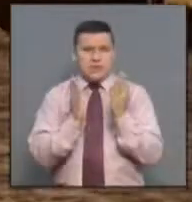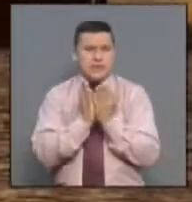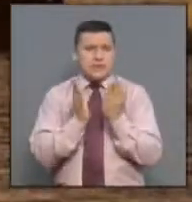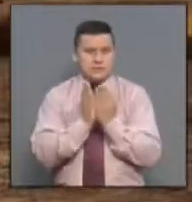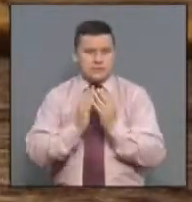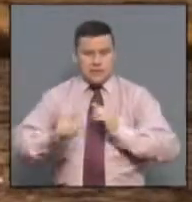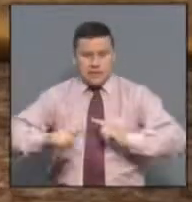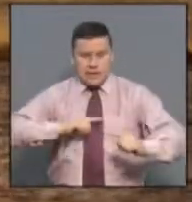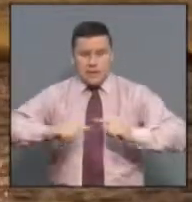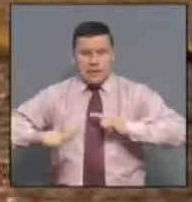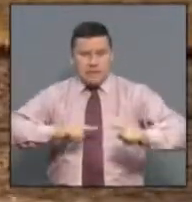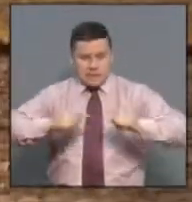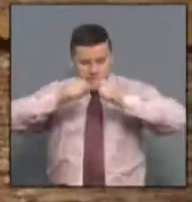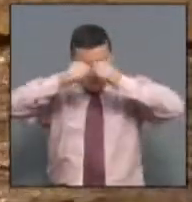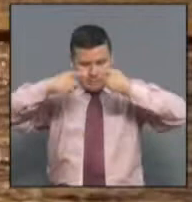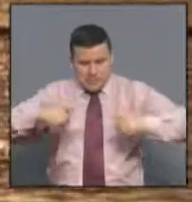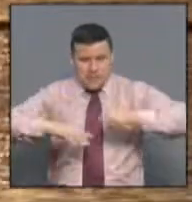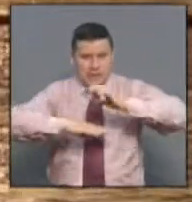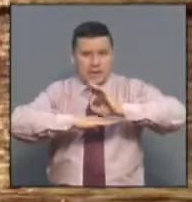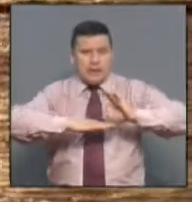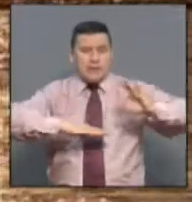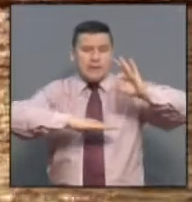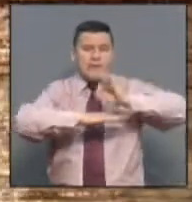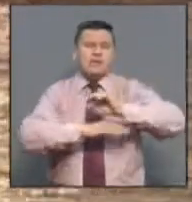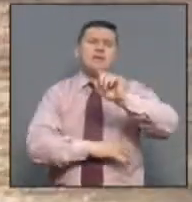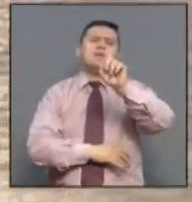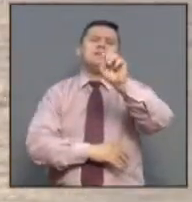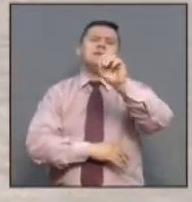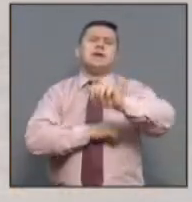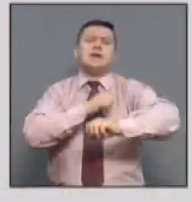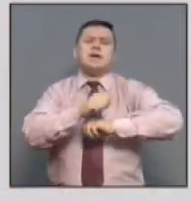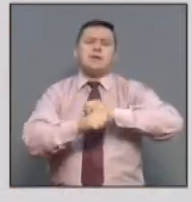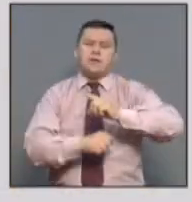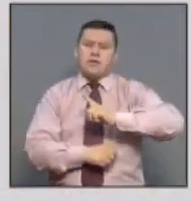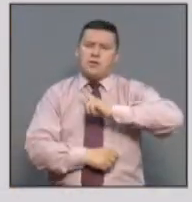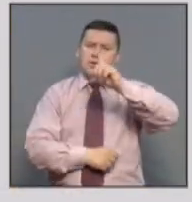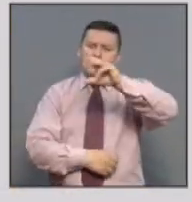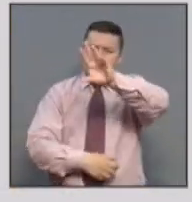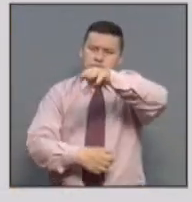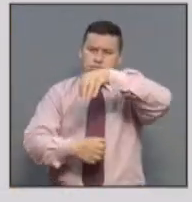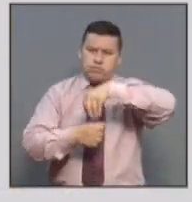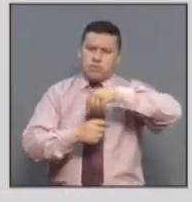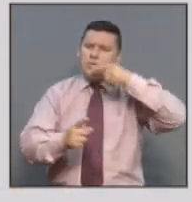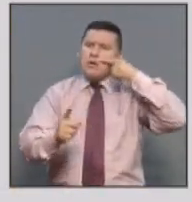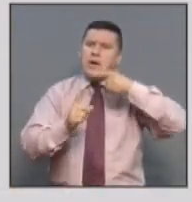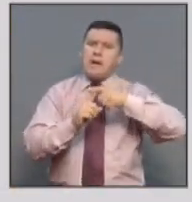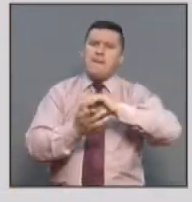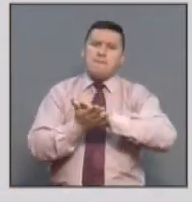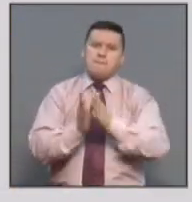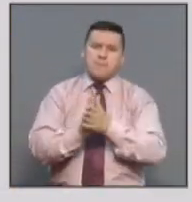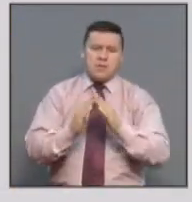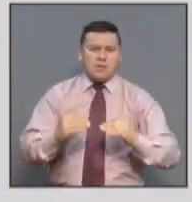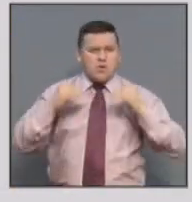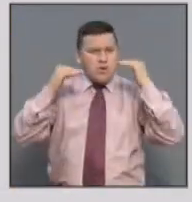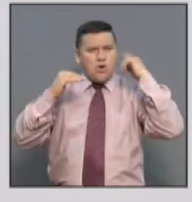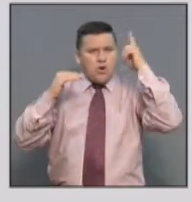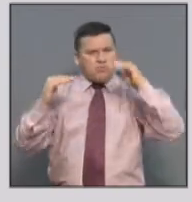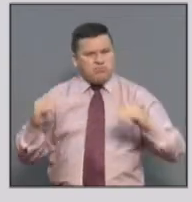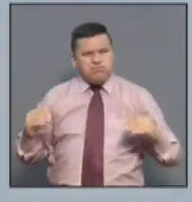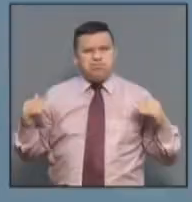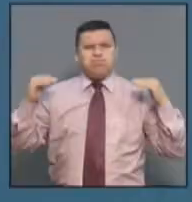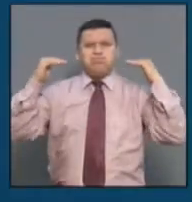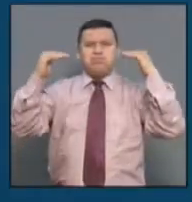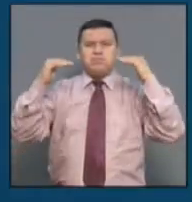Superior de Administración Pública ESAB. 60 años formando funcionarios para la paz y el alto gobierno.